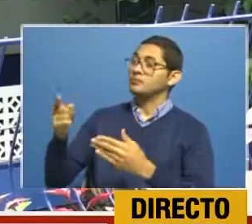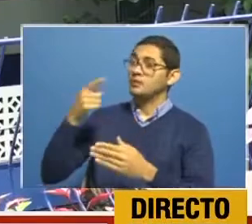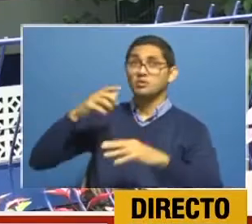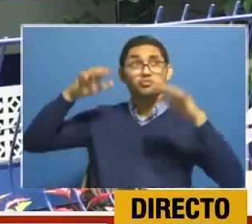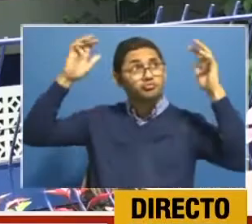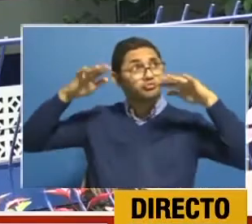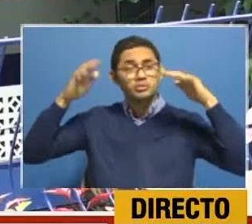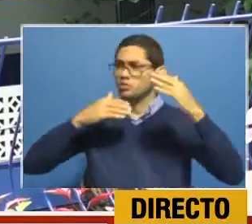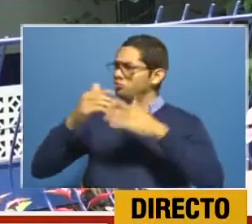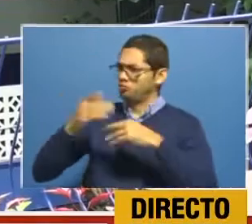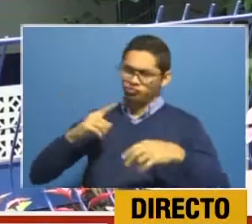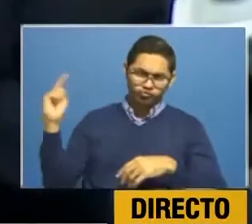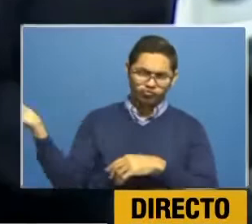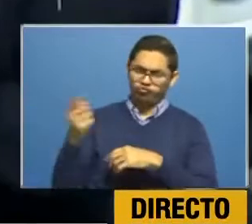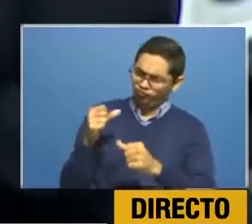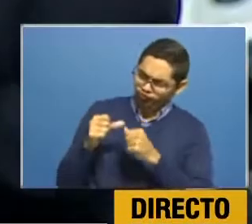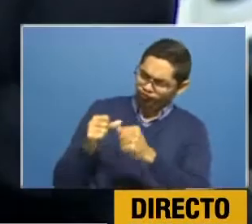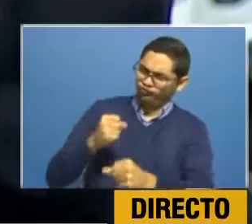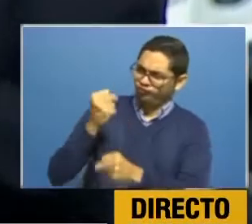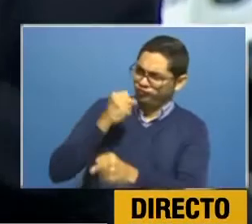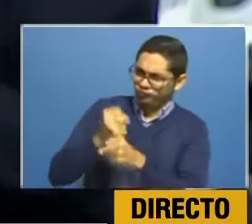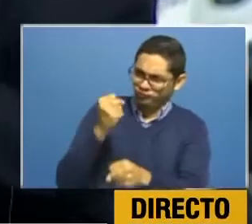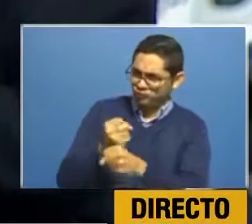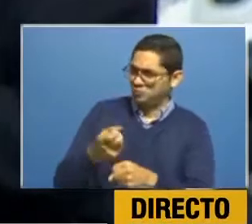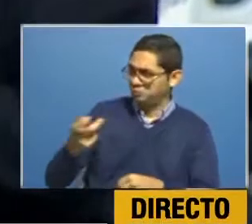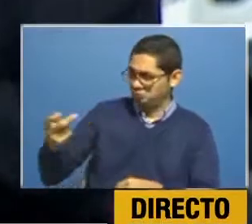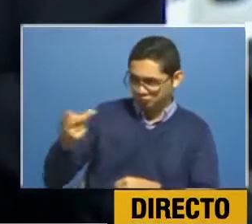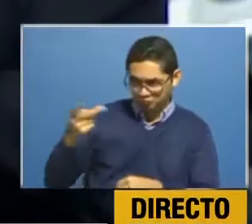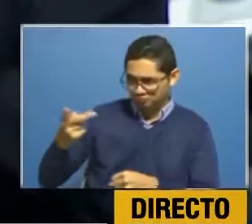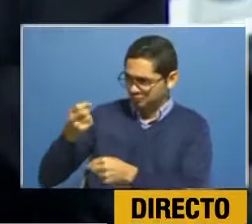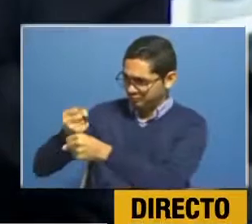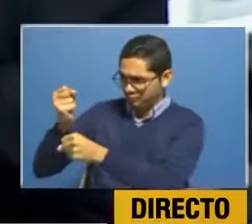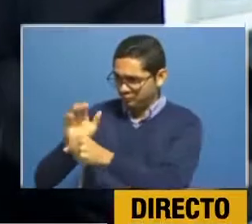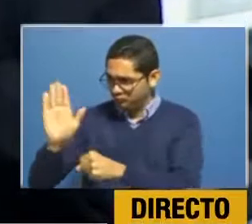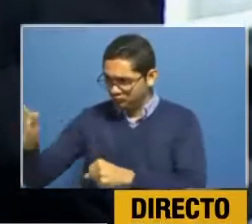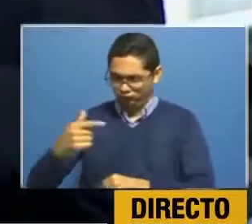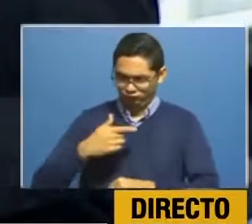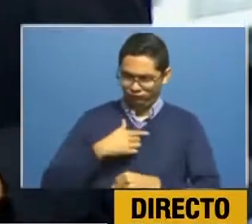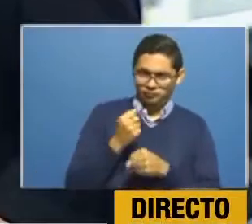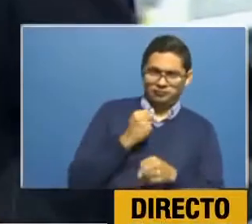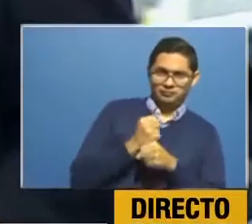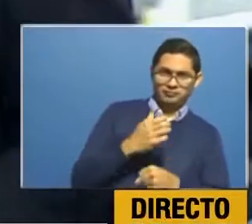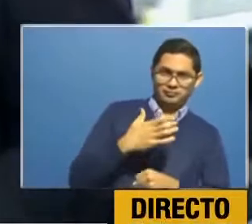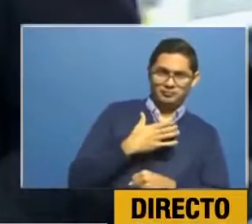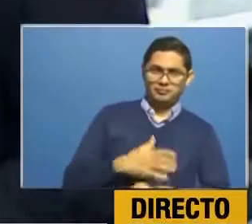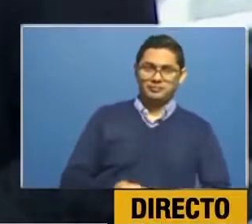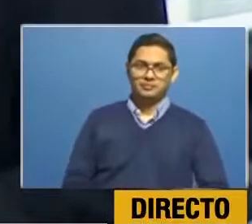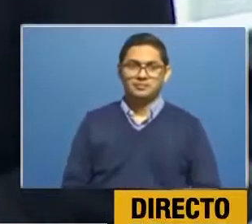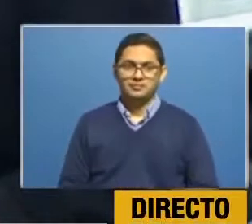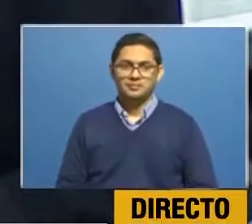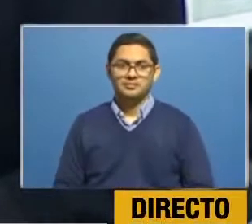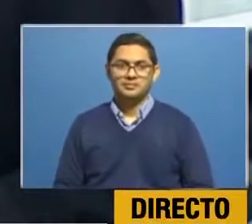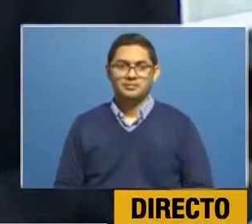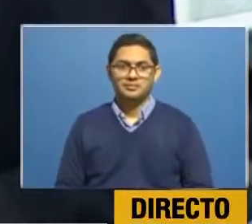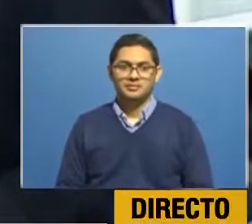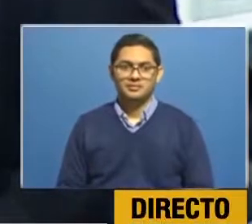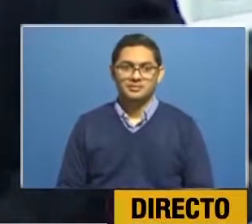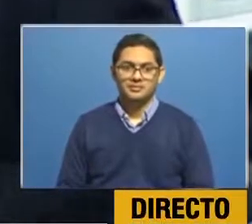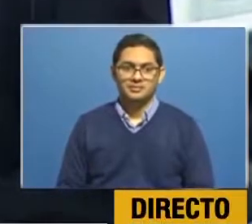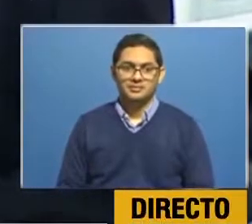el agua, seguimos adelante. Nosotros acá en CERTV y ustedes a través del ministerio. Gracias, gracias.